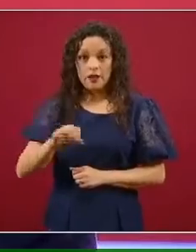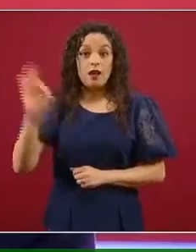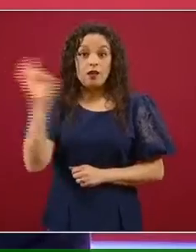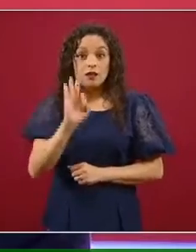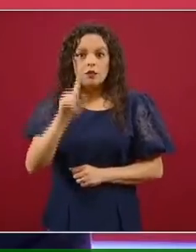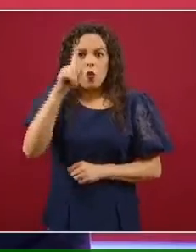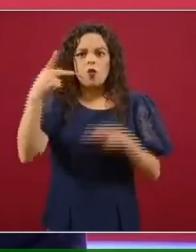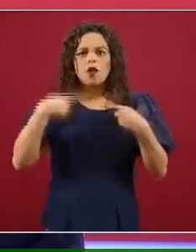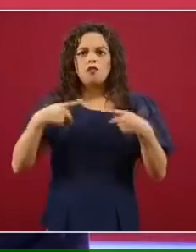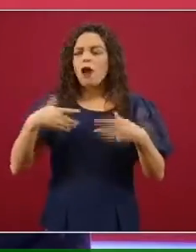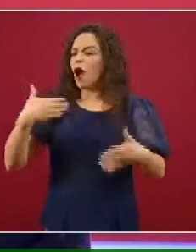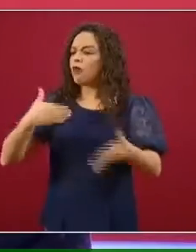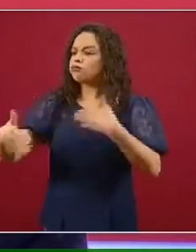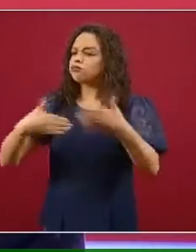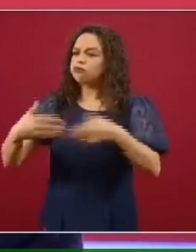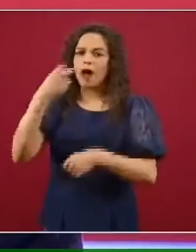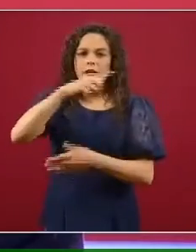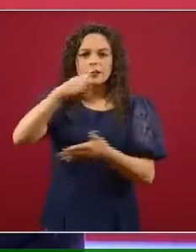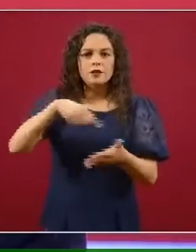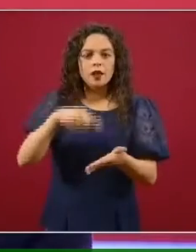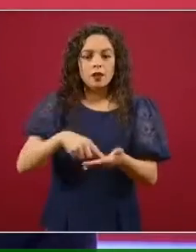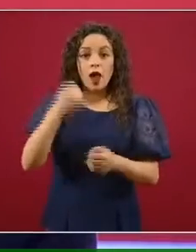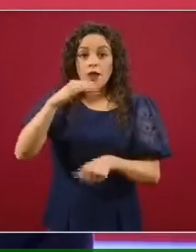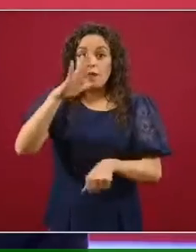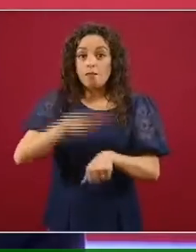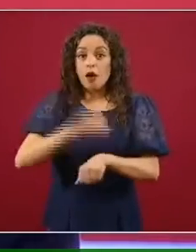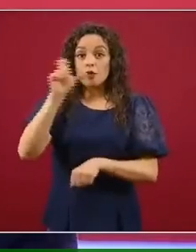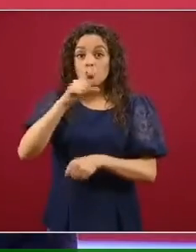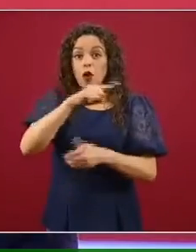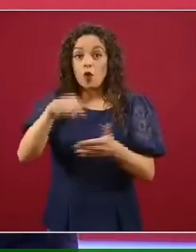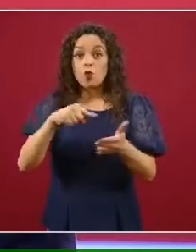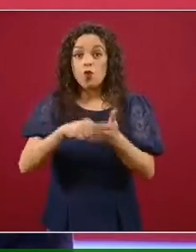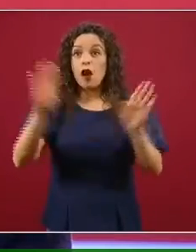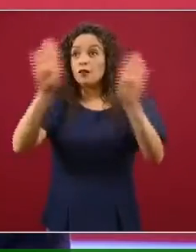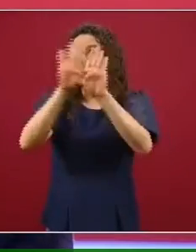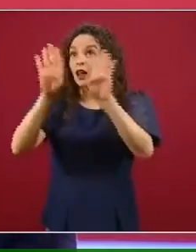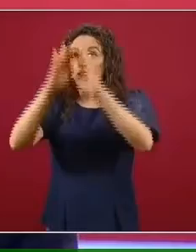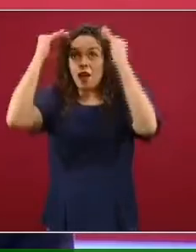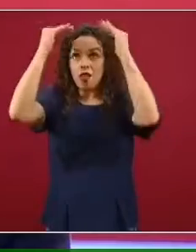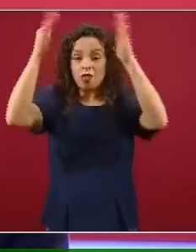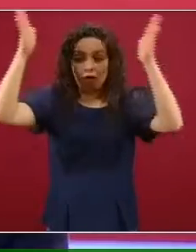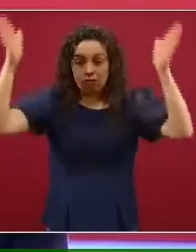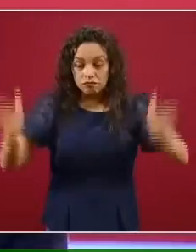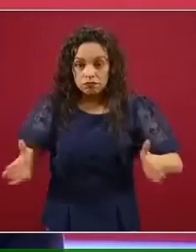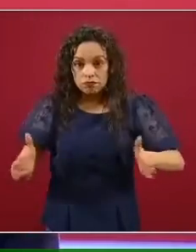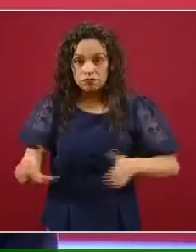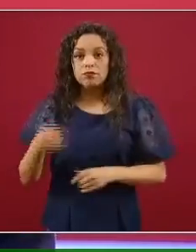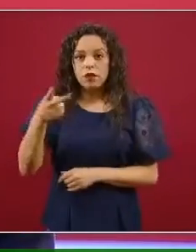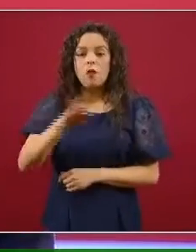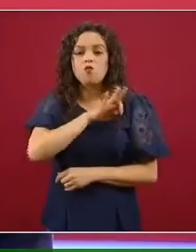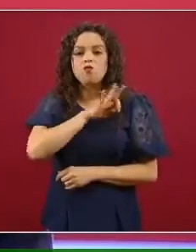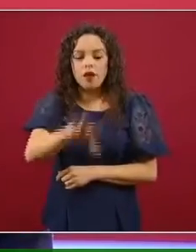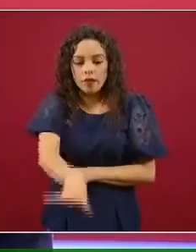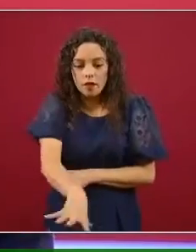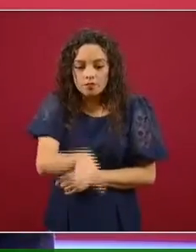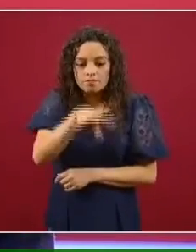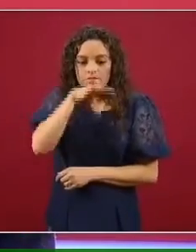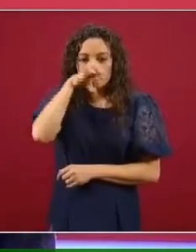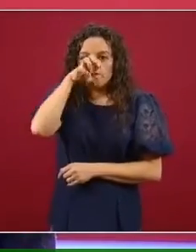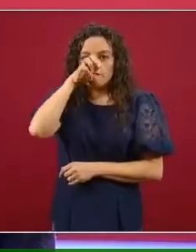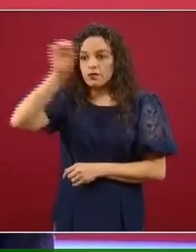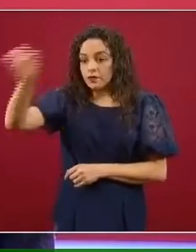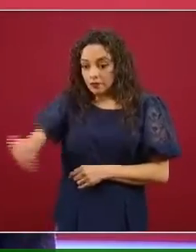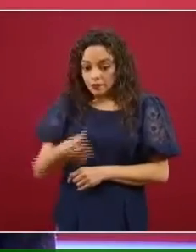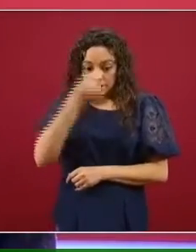sitio, particularmente en los espacios cerrados, podría inhalar el virus, respirar el virus y que este fuera un